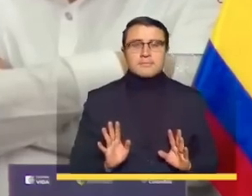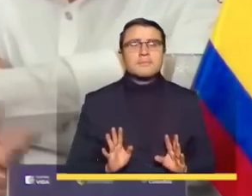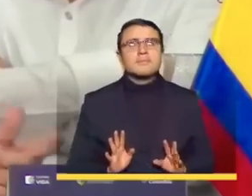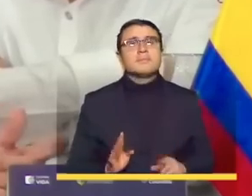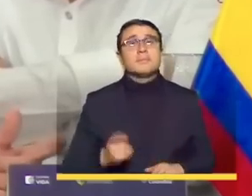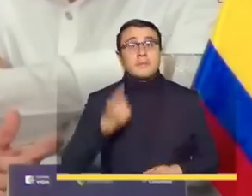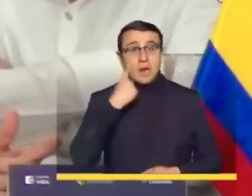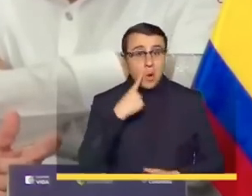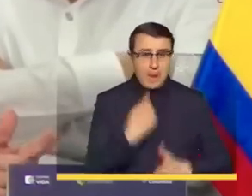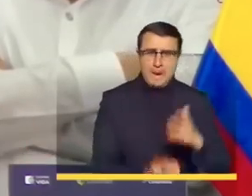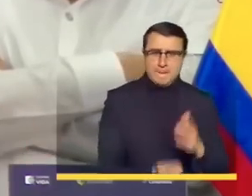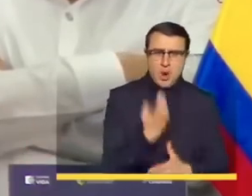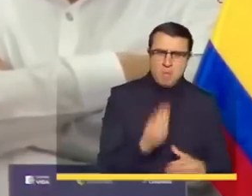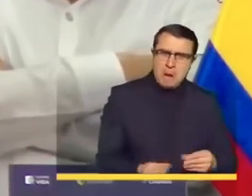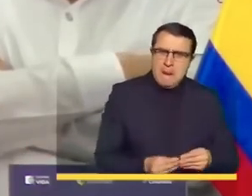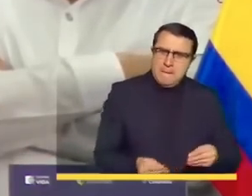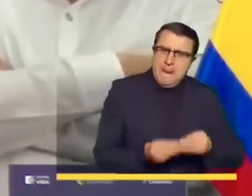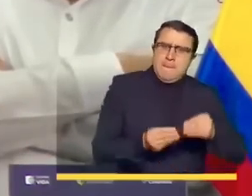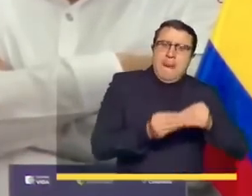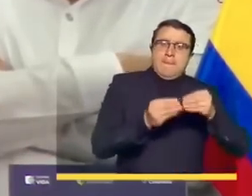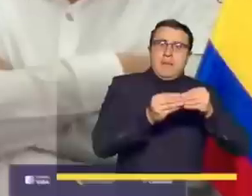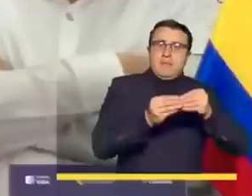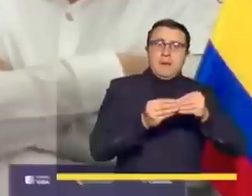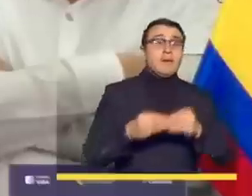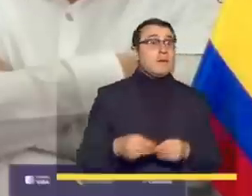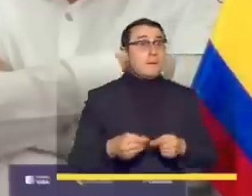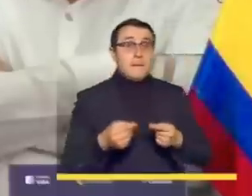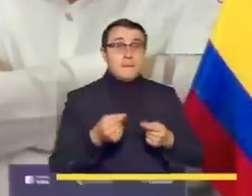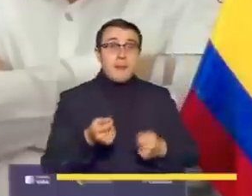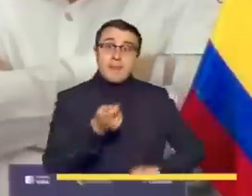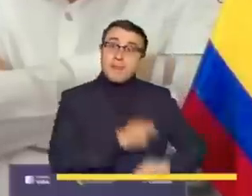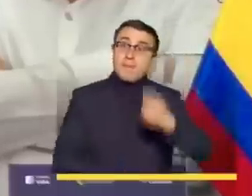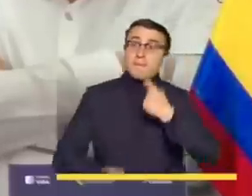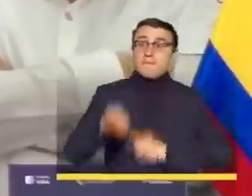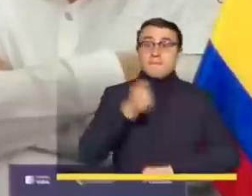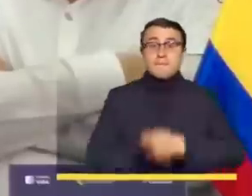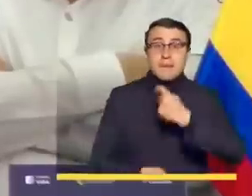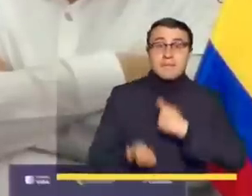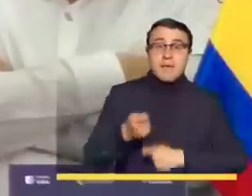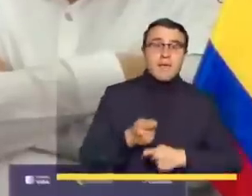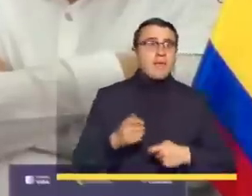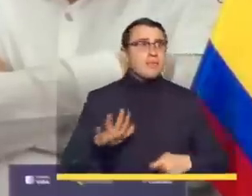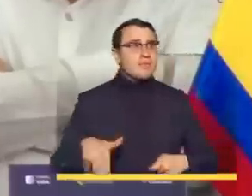Si aumenta la demanda, aumenta el precio, como el pan.